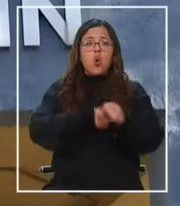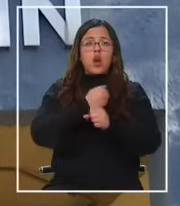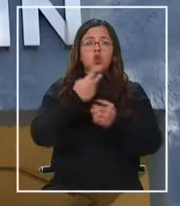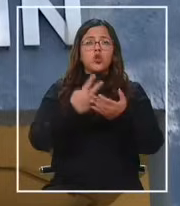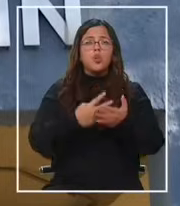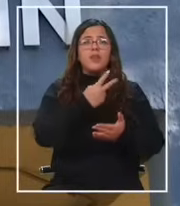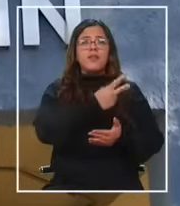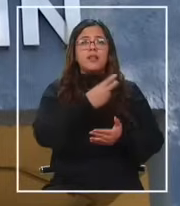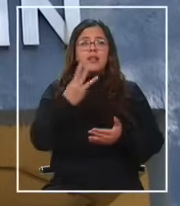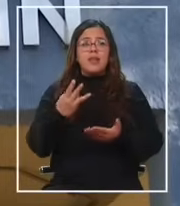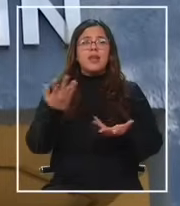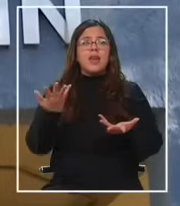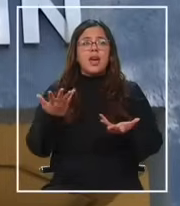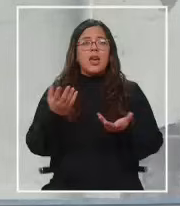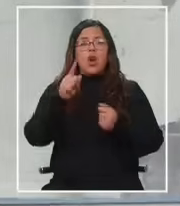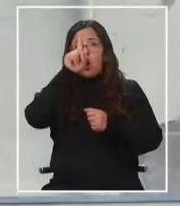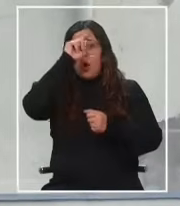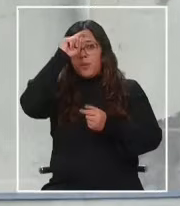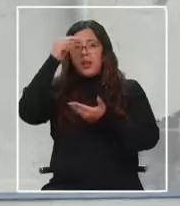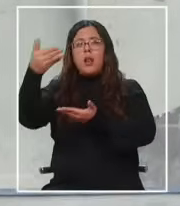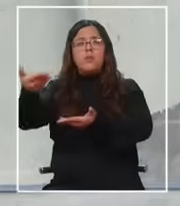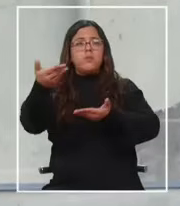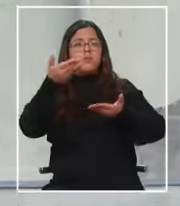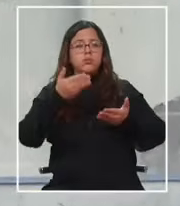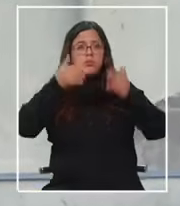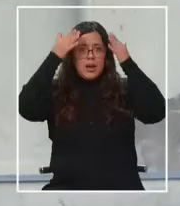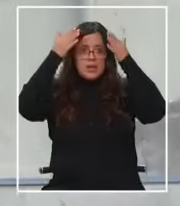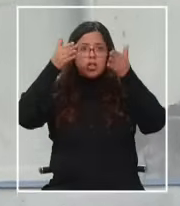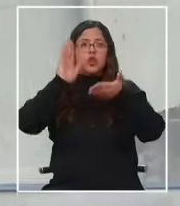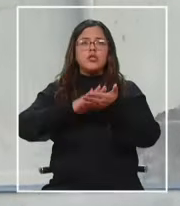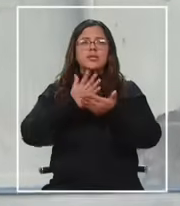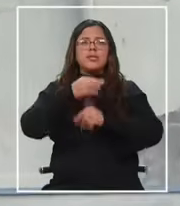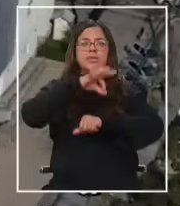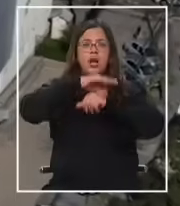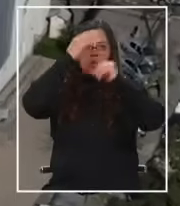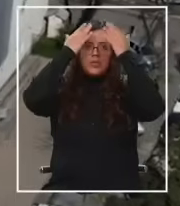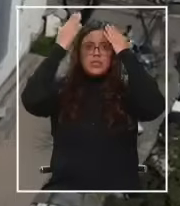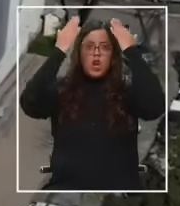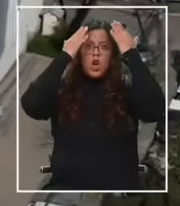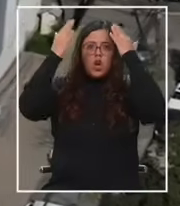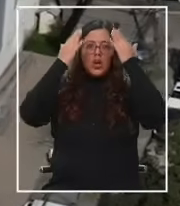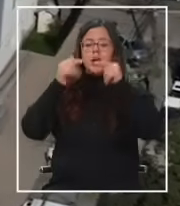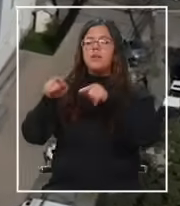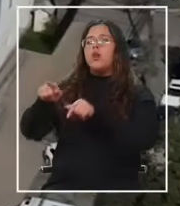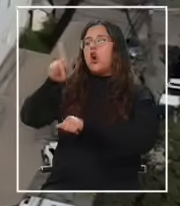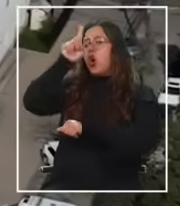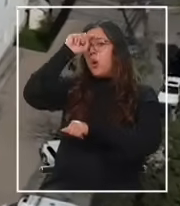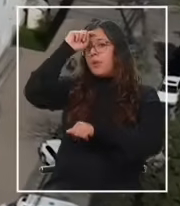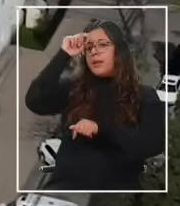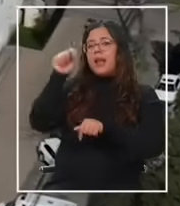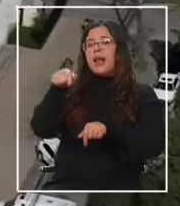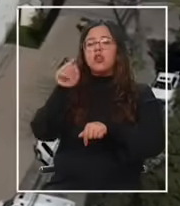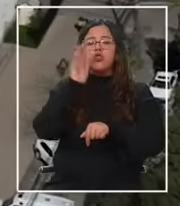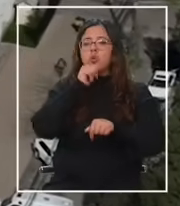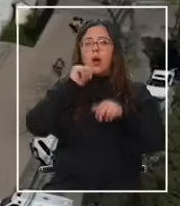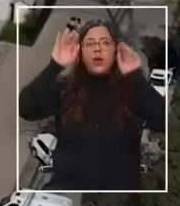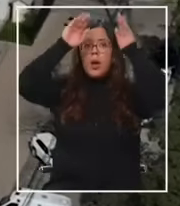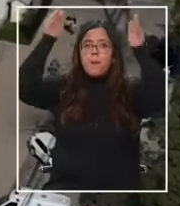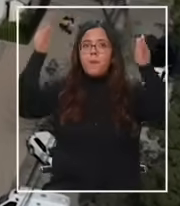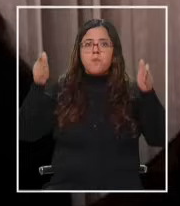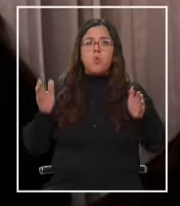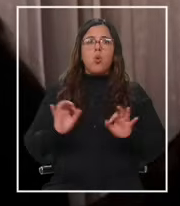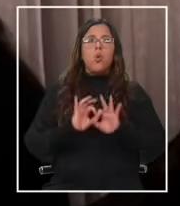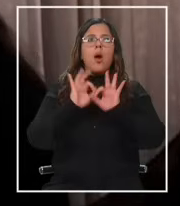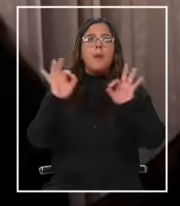el hospital la recibe para una atención en salud mental. El hospital no tiene módulo, especialmente es